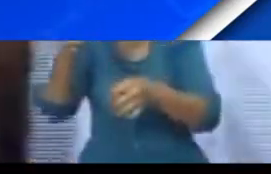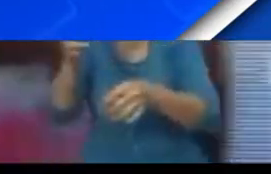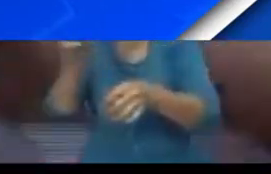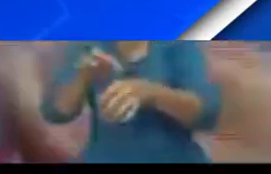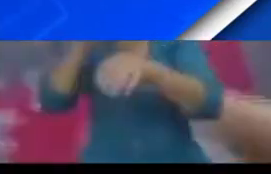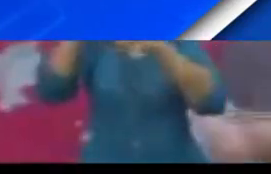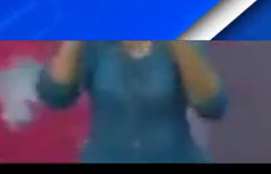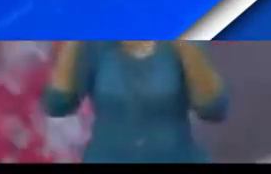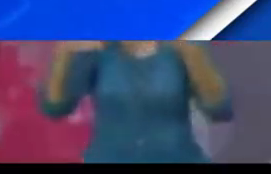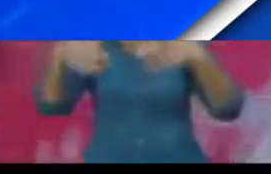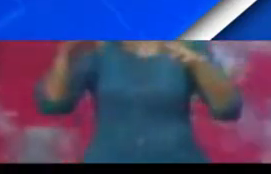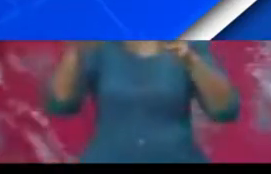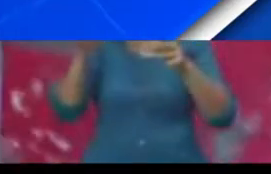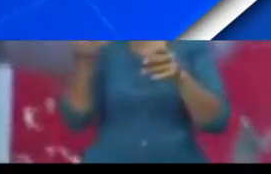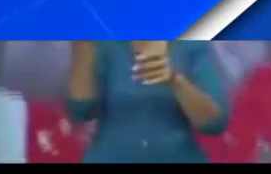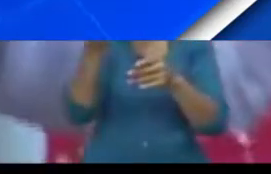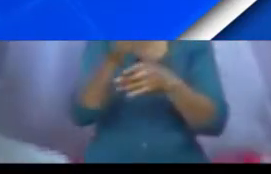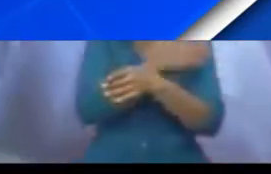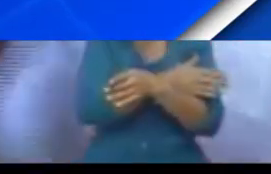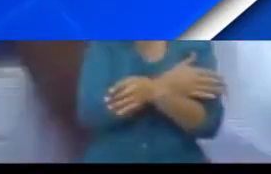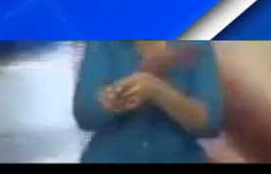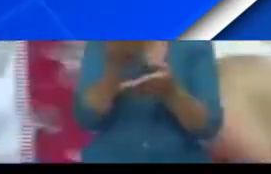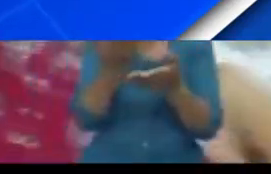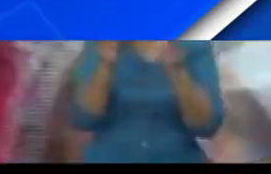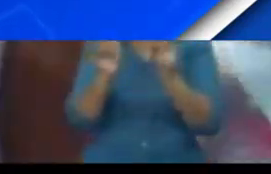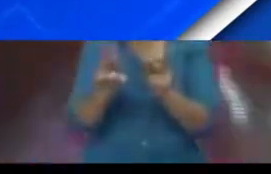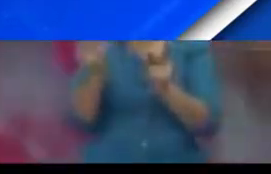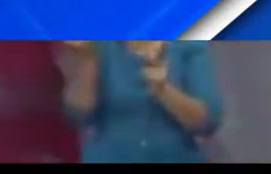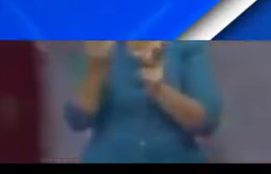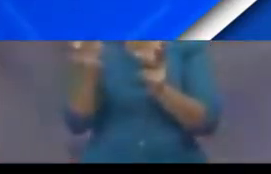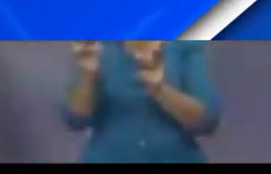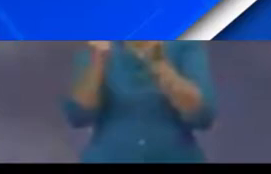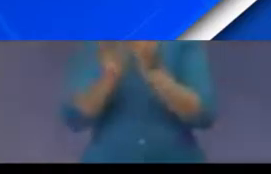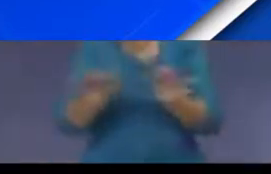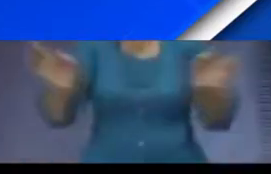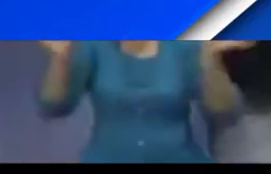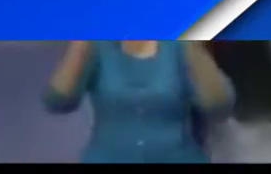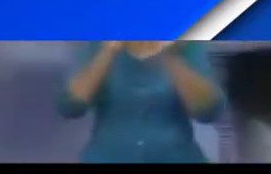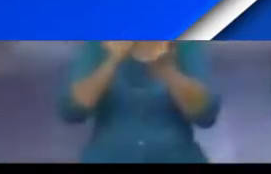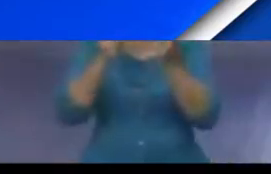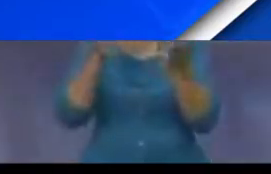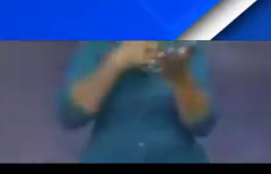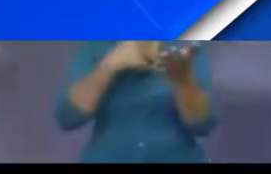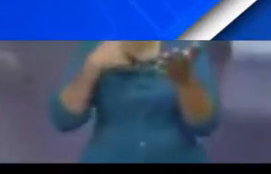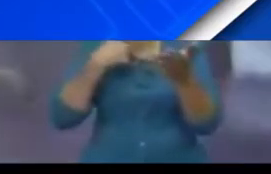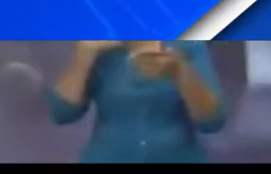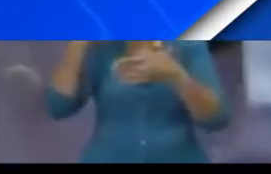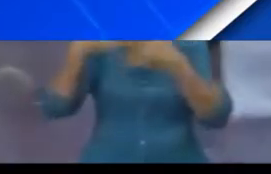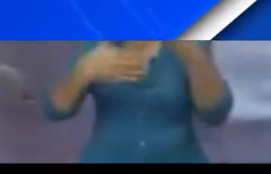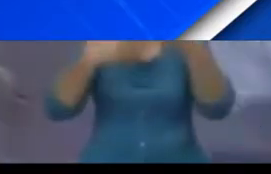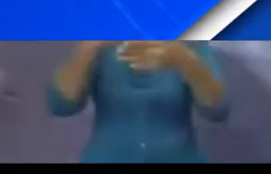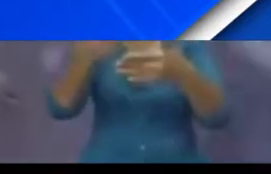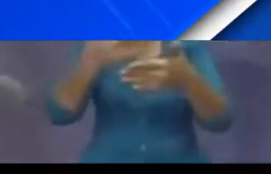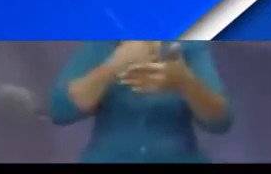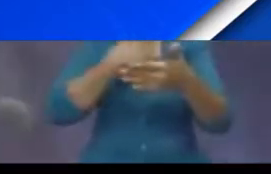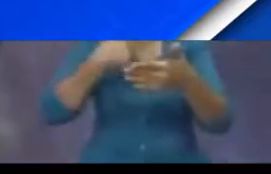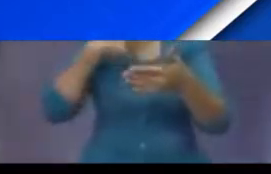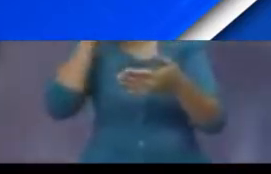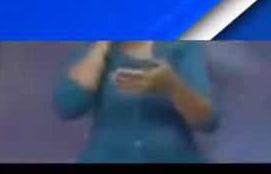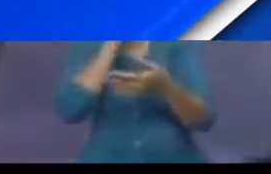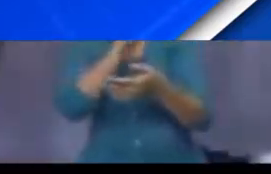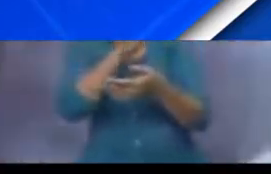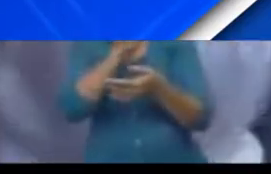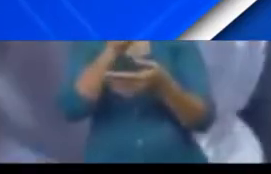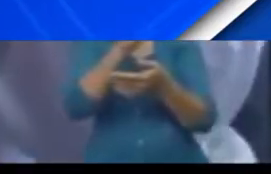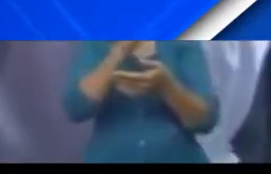con una aguja que haya sido utilizado en una persona es muy importante siempre todos estos procesos que vamos estamos viendo no